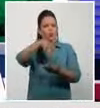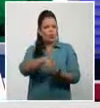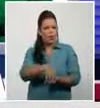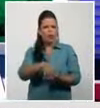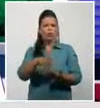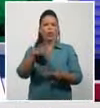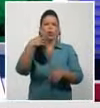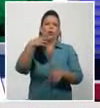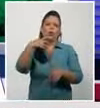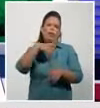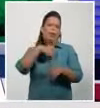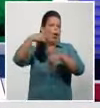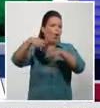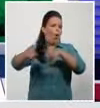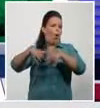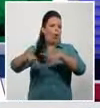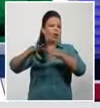función,